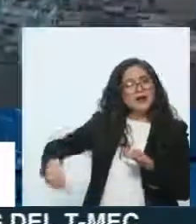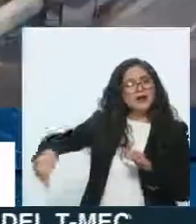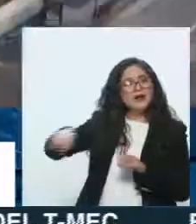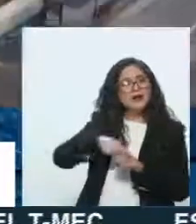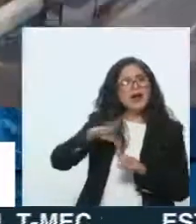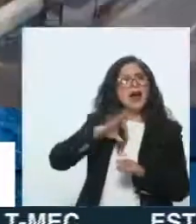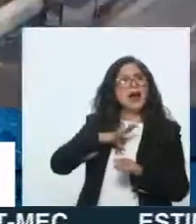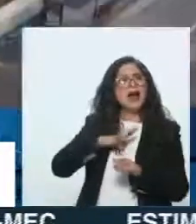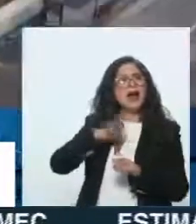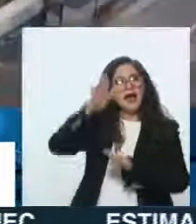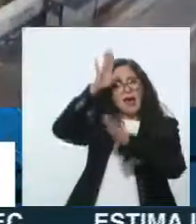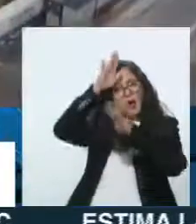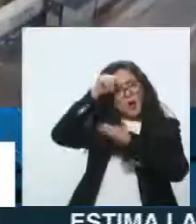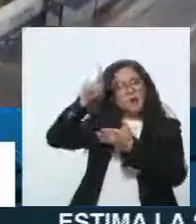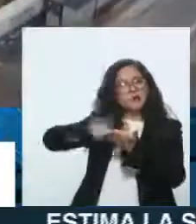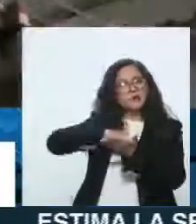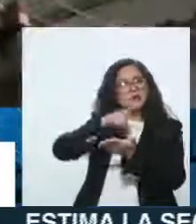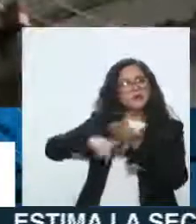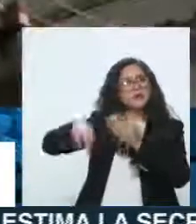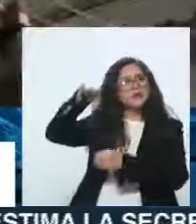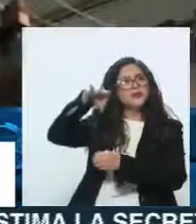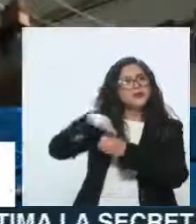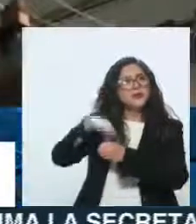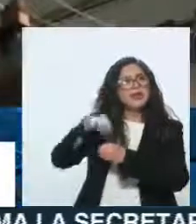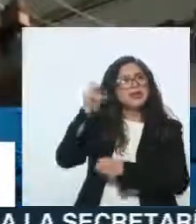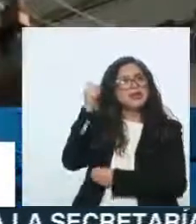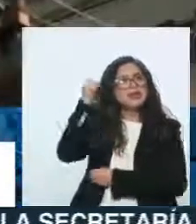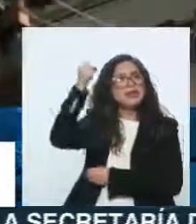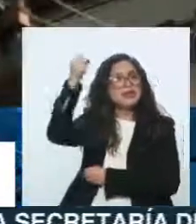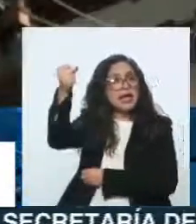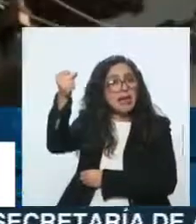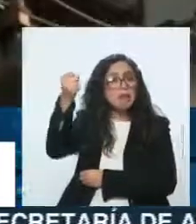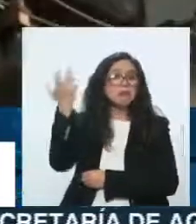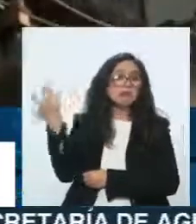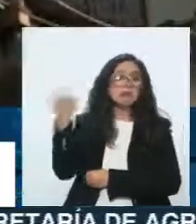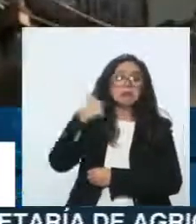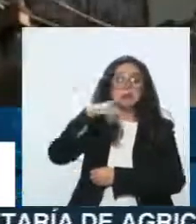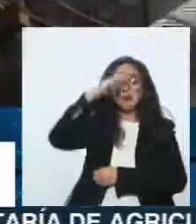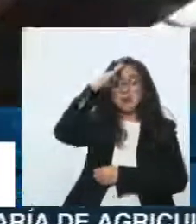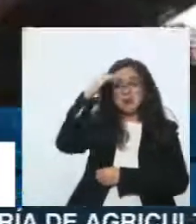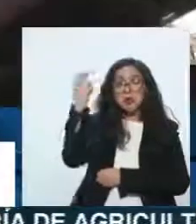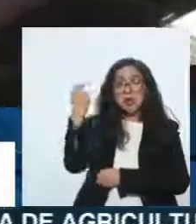que es a mi muy modo de ver, es una de las mayores reformas